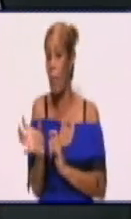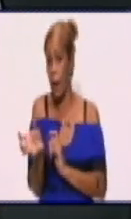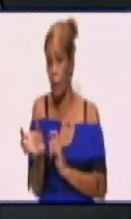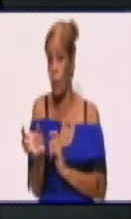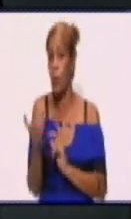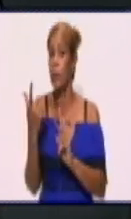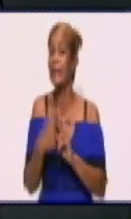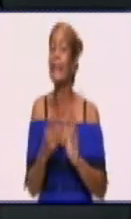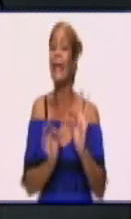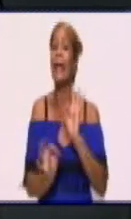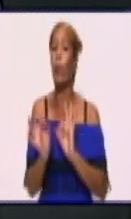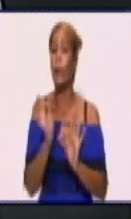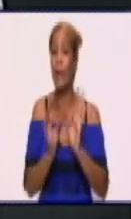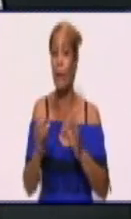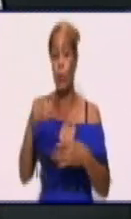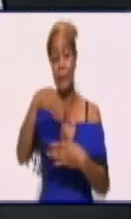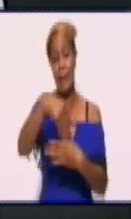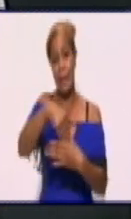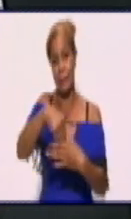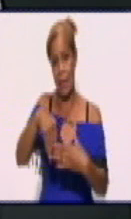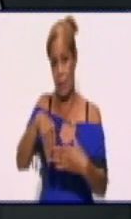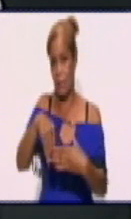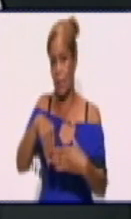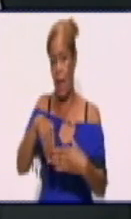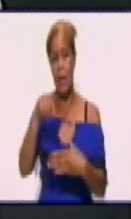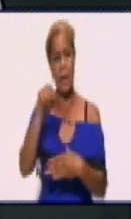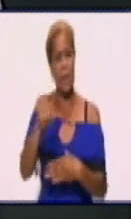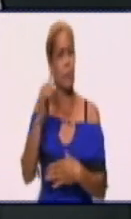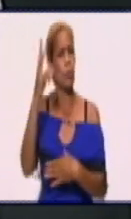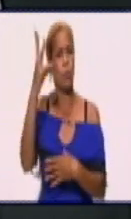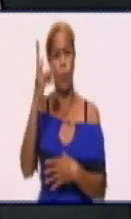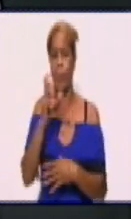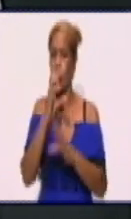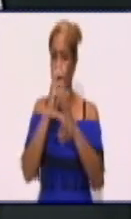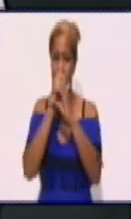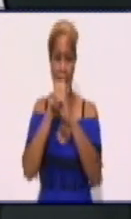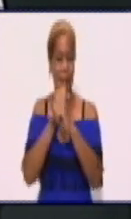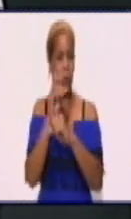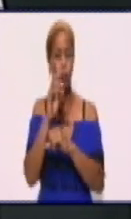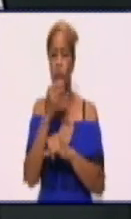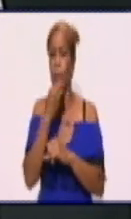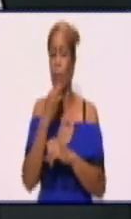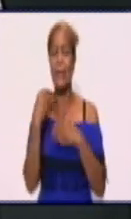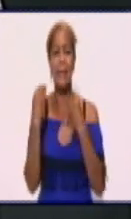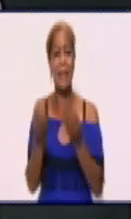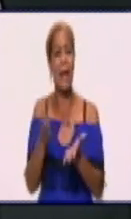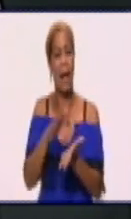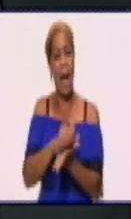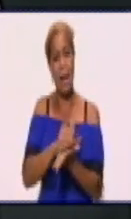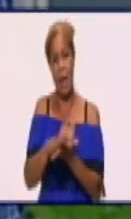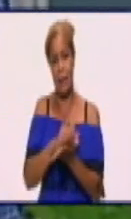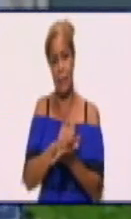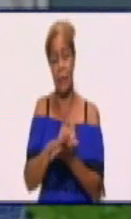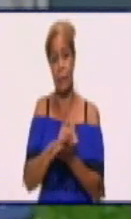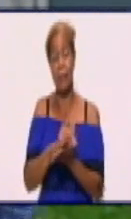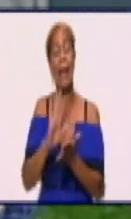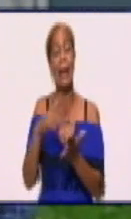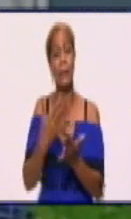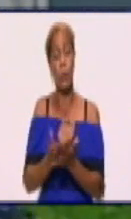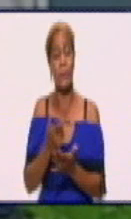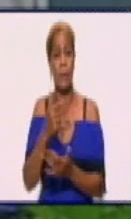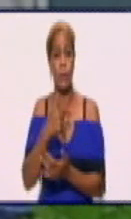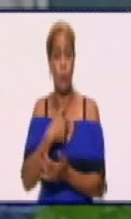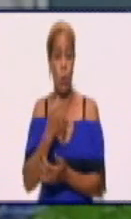personales e intransferibles no se le puede dar a nadie que no se conozca hay que tener mucho cuidado yo quiero aprovechar ahora que